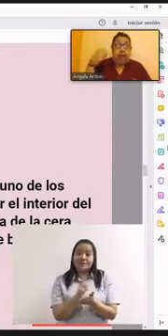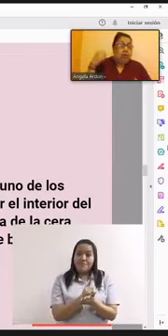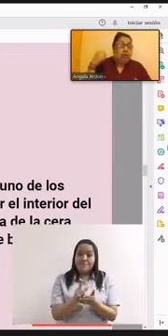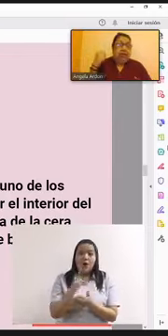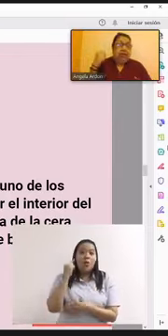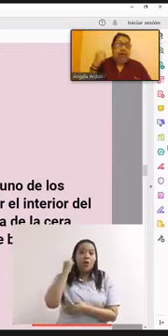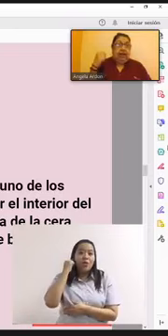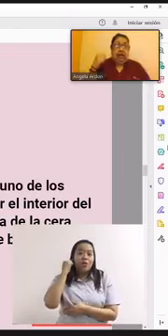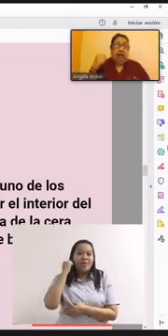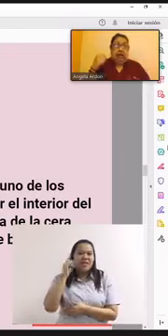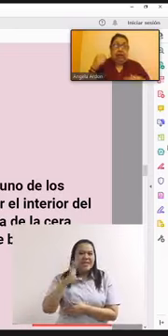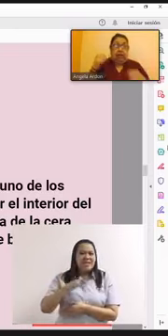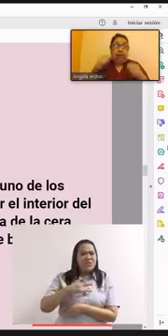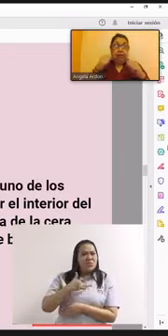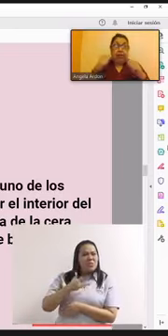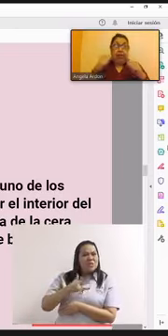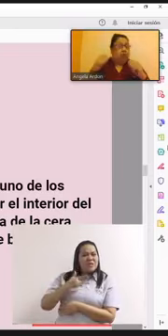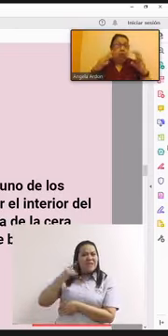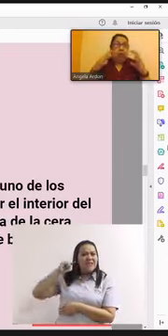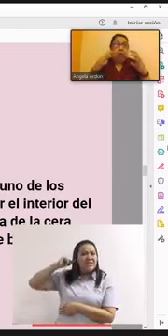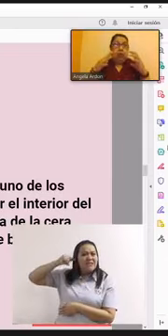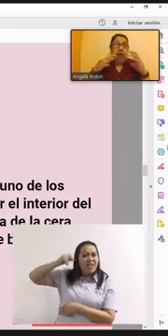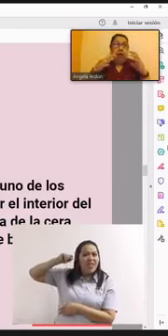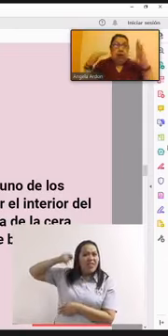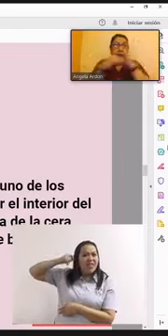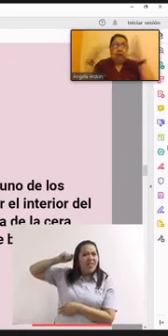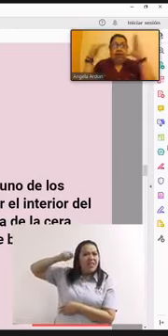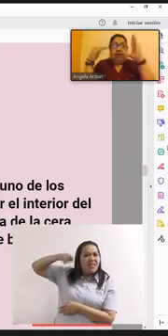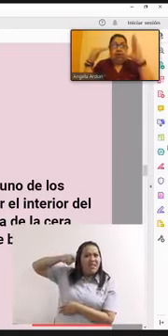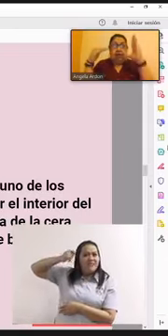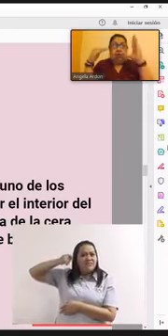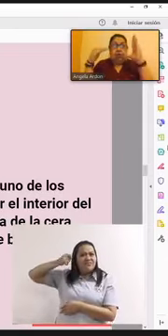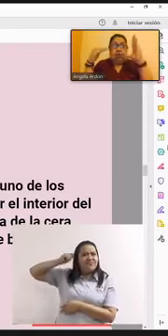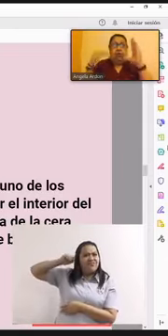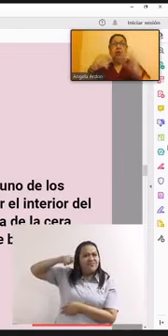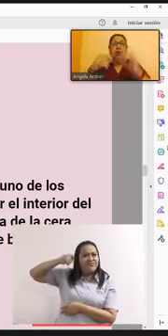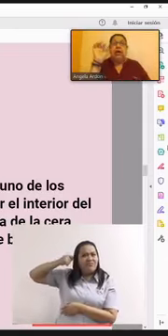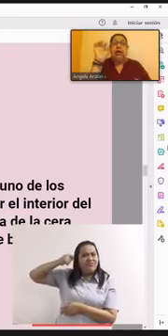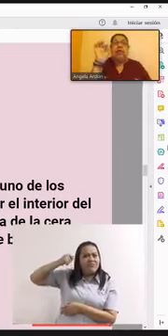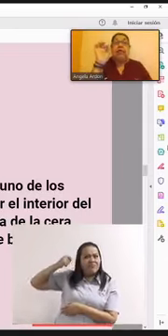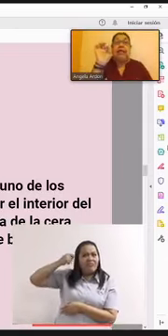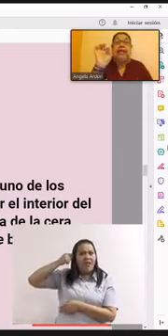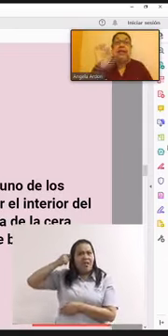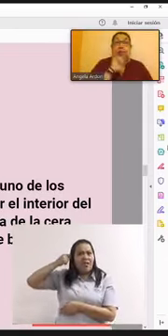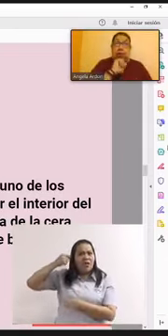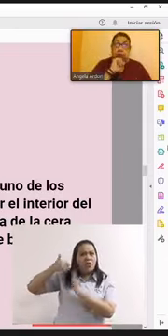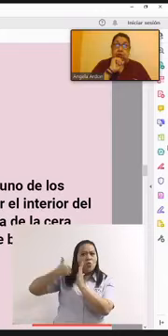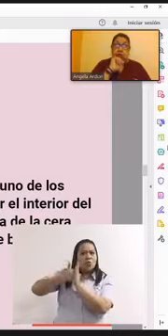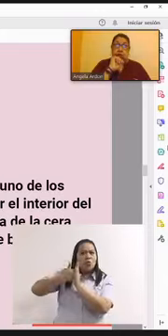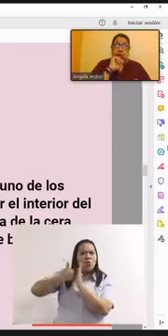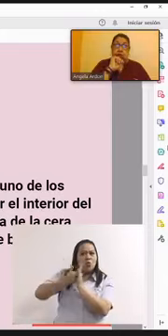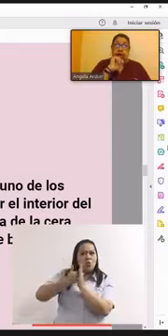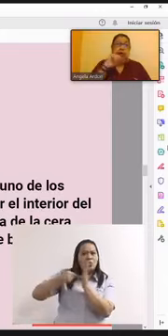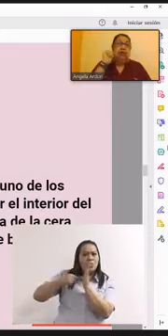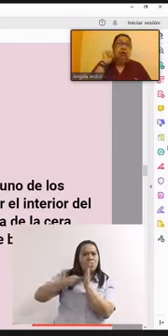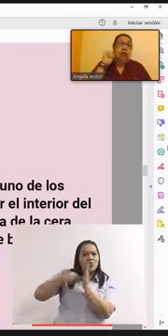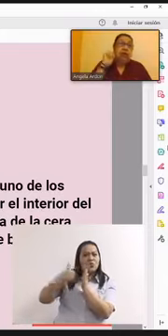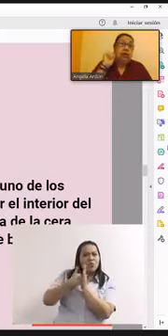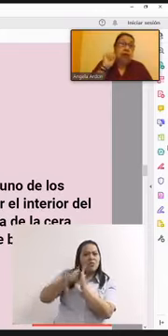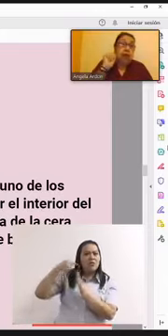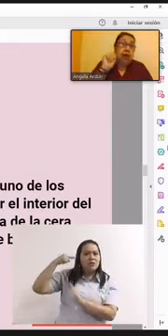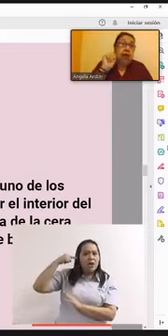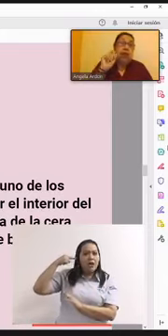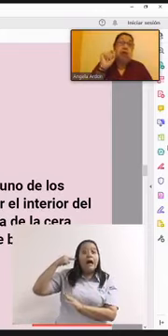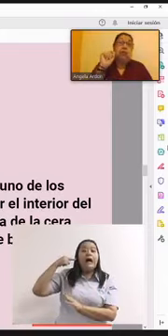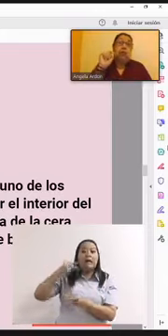repente sienten, se meten en el hisopo y se mueven porque sienten que les tocó algo. Eso fue el tímpano. Y si nos